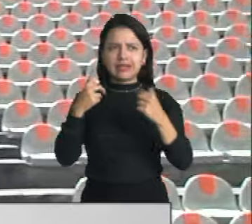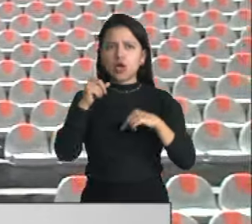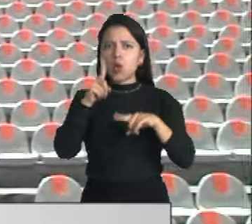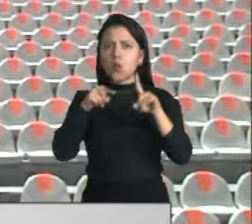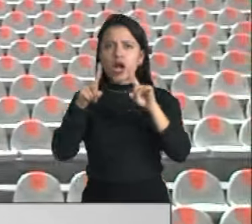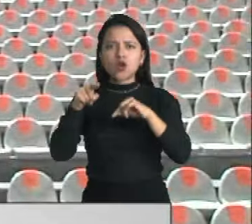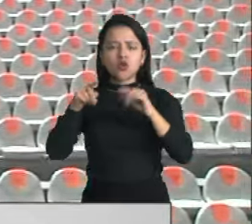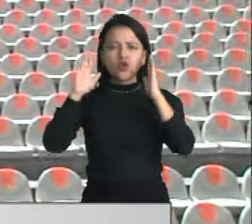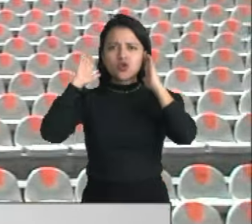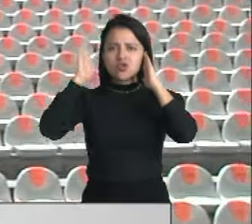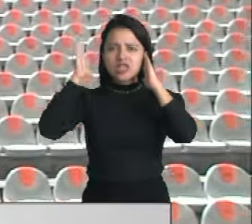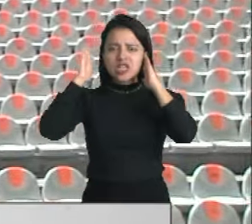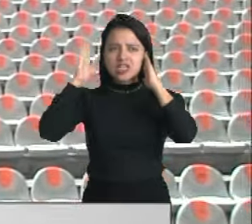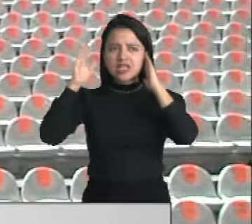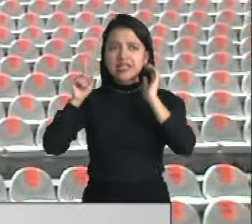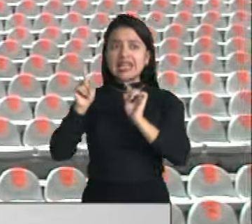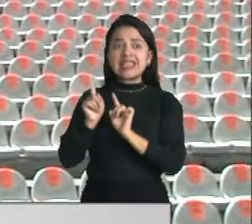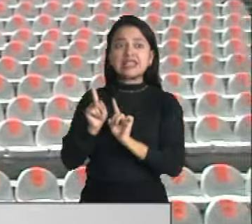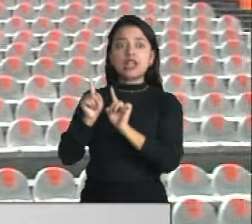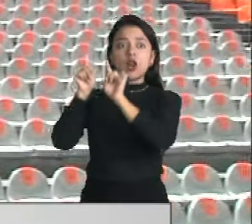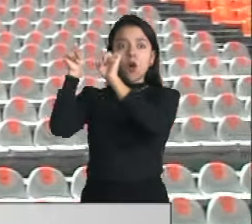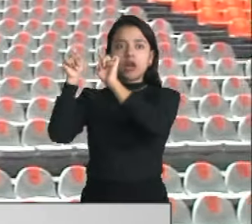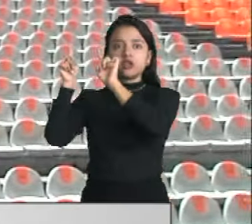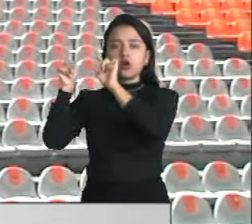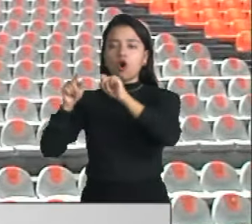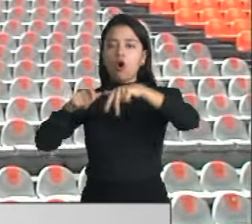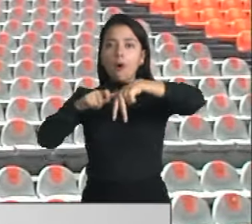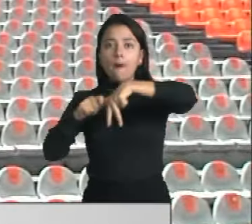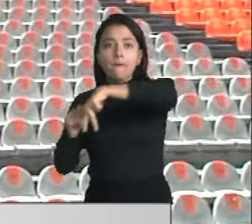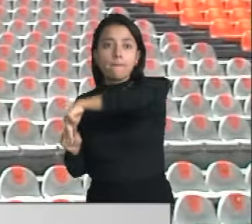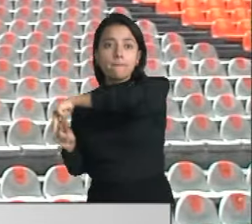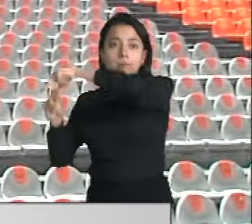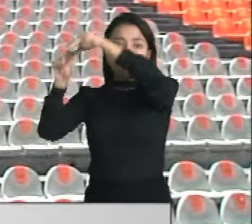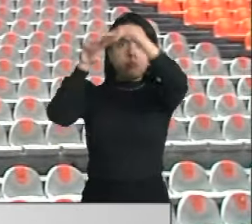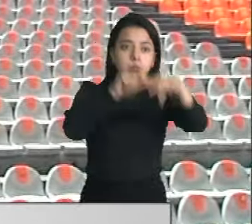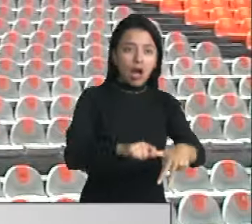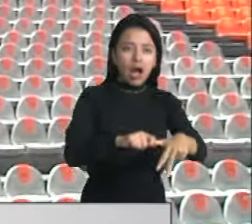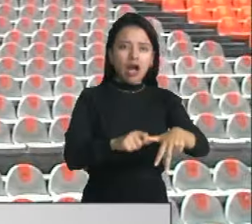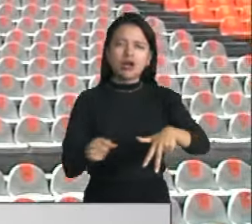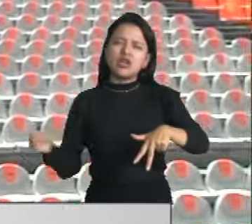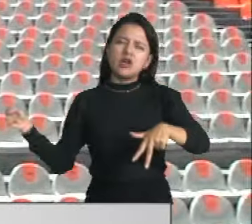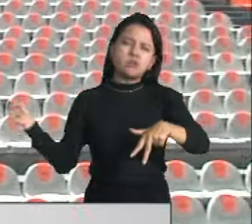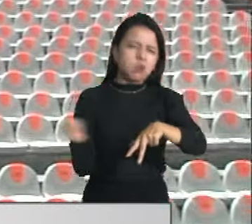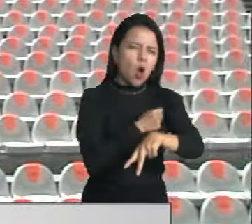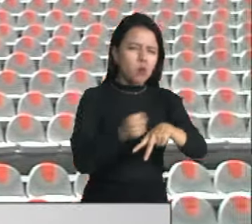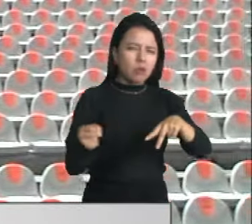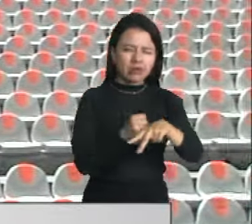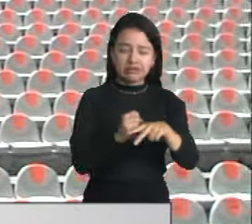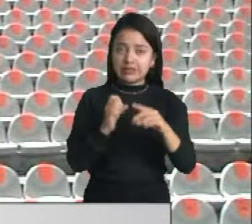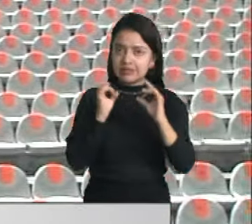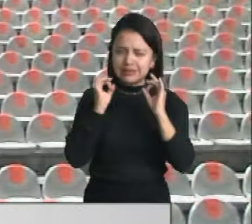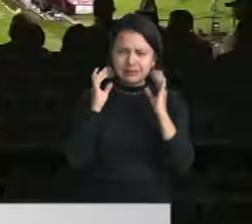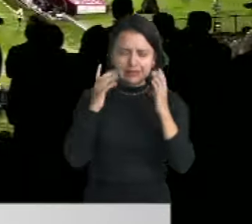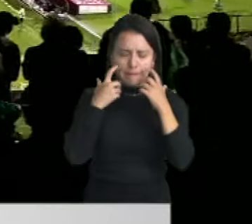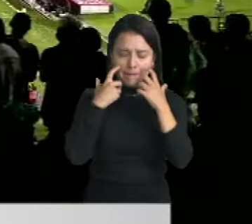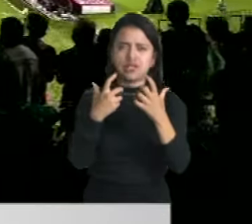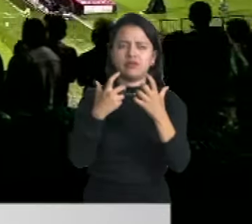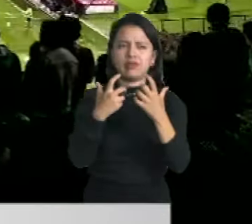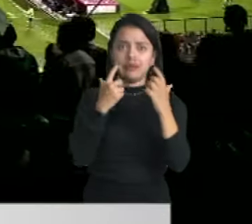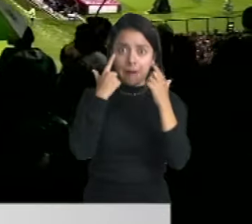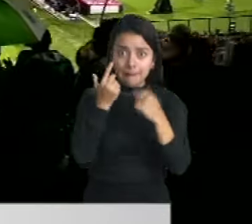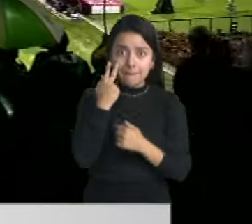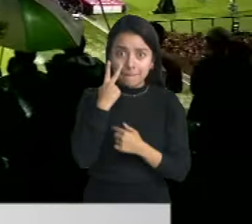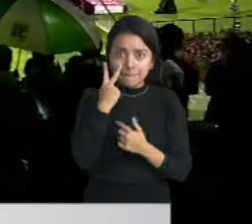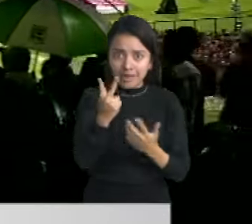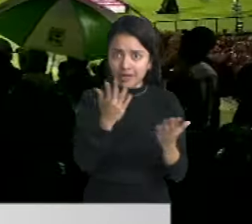son lanzados de un lugar a otro y luego son recibidos a golpes por otros hinchas. Veamos. Así se